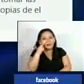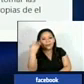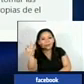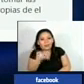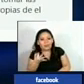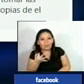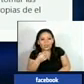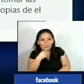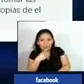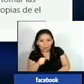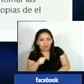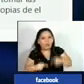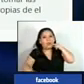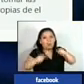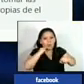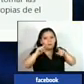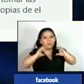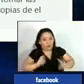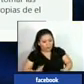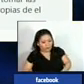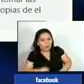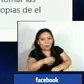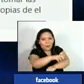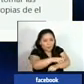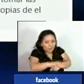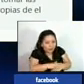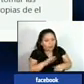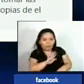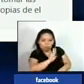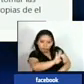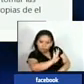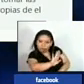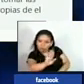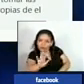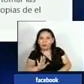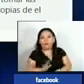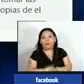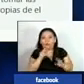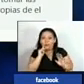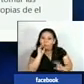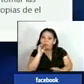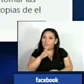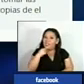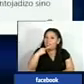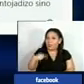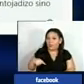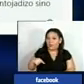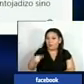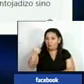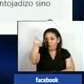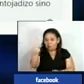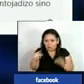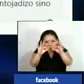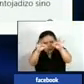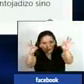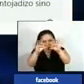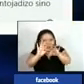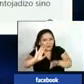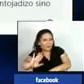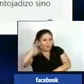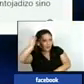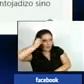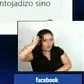transporte público con unidades propias del Estado. Eso es lo que dice esta persona que escribió ahí en redes sociales.